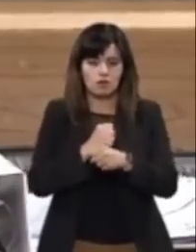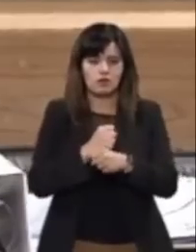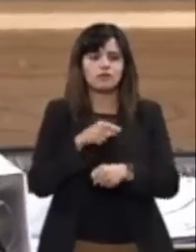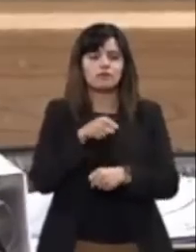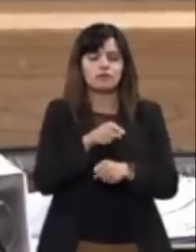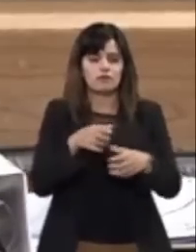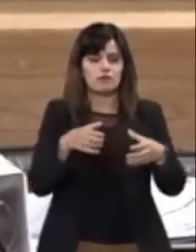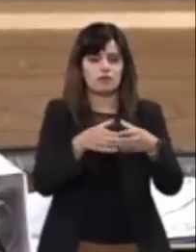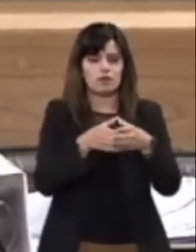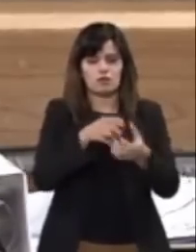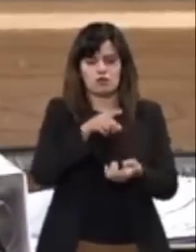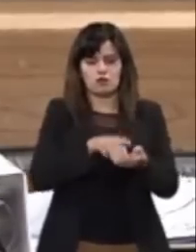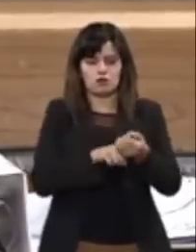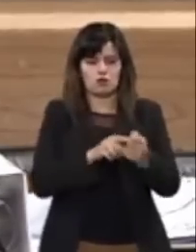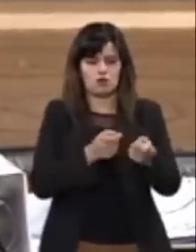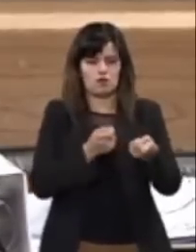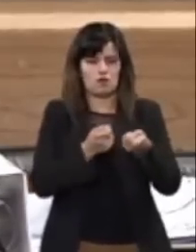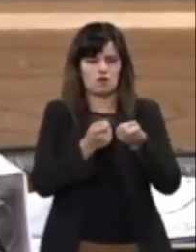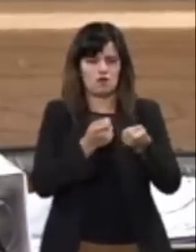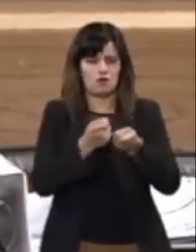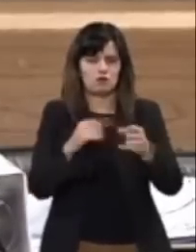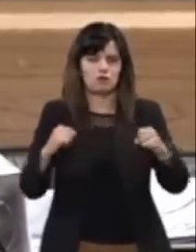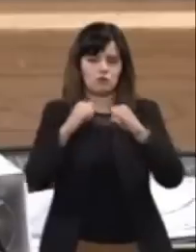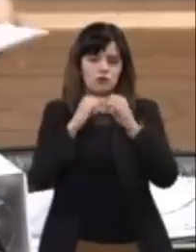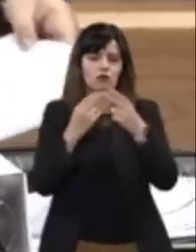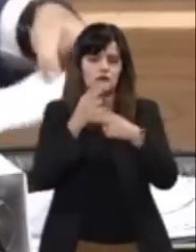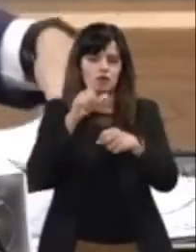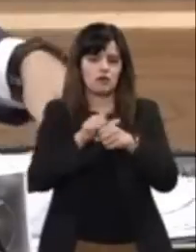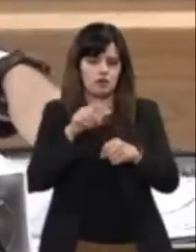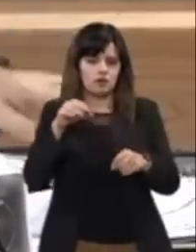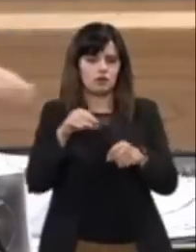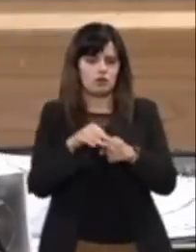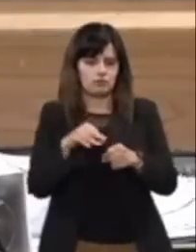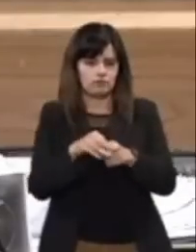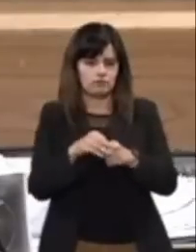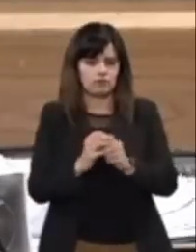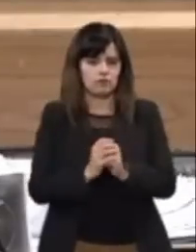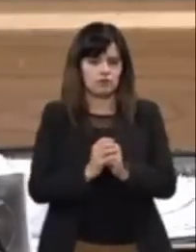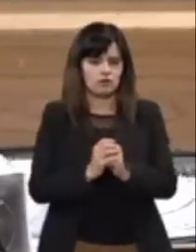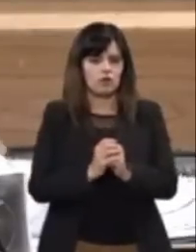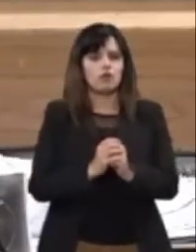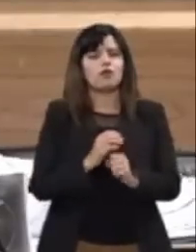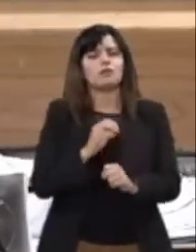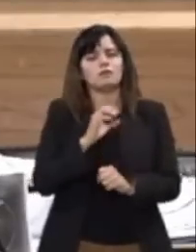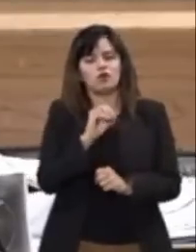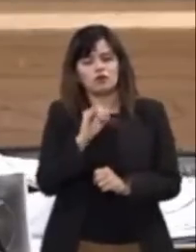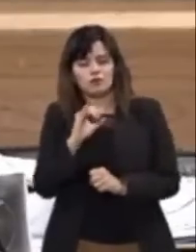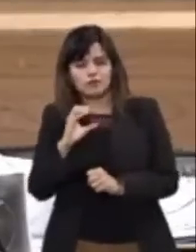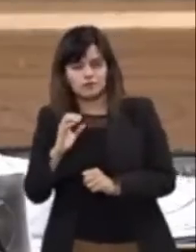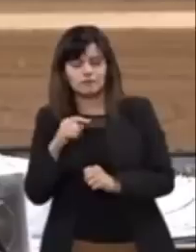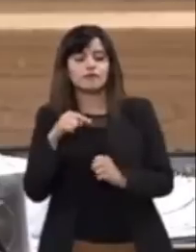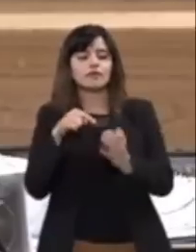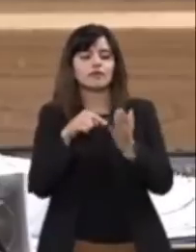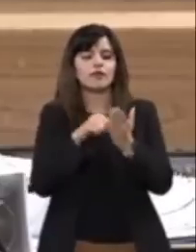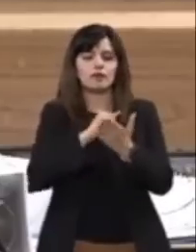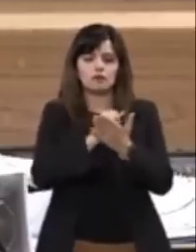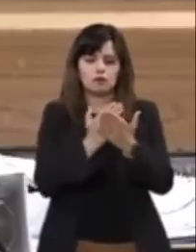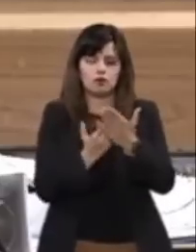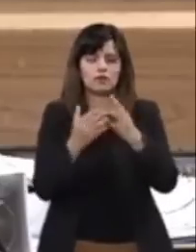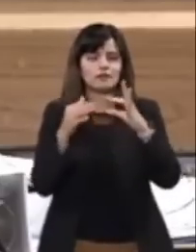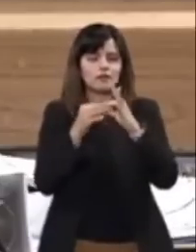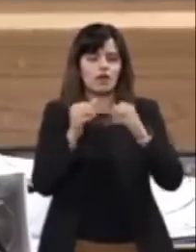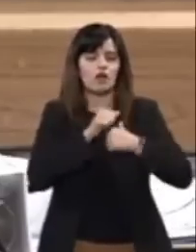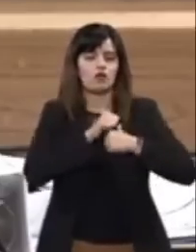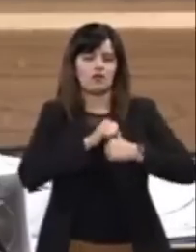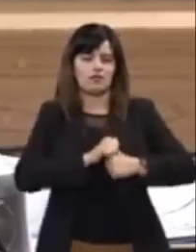órgano interno de control del Instituto Nacional Electoral. El informe del contralor interno, de